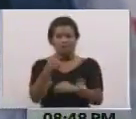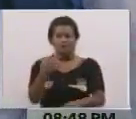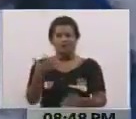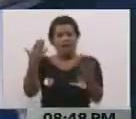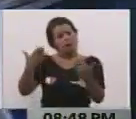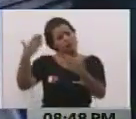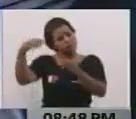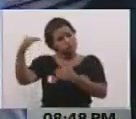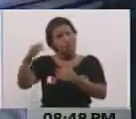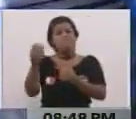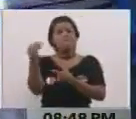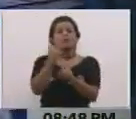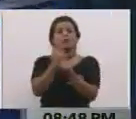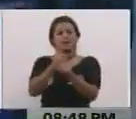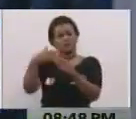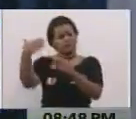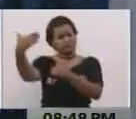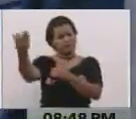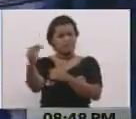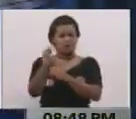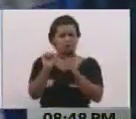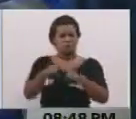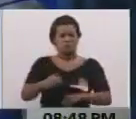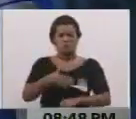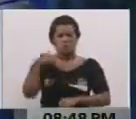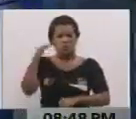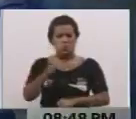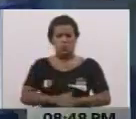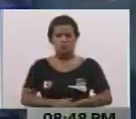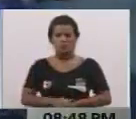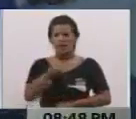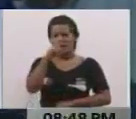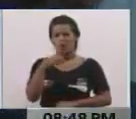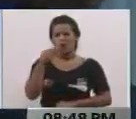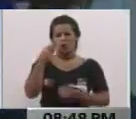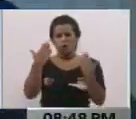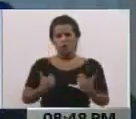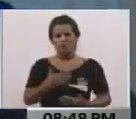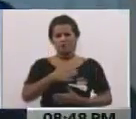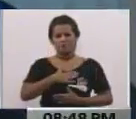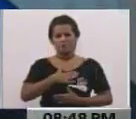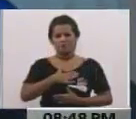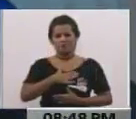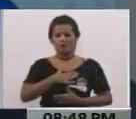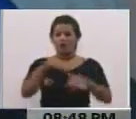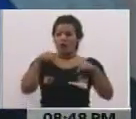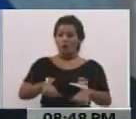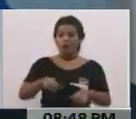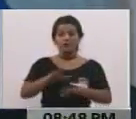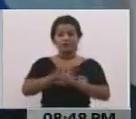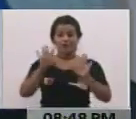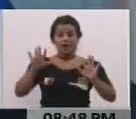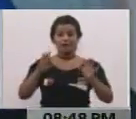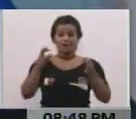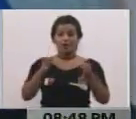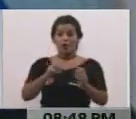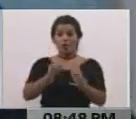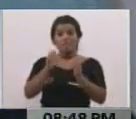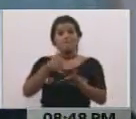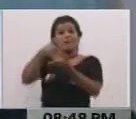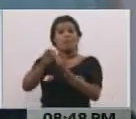Se tiene previsto que el día de hoy el jefe de Estado entregue la condecoración Generalísimo Francisco de Miranda en su primera